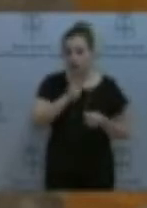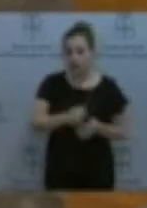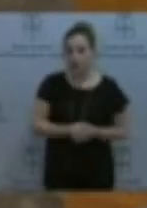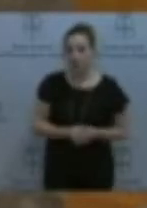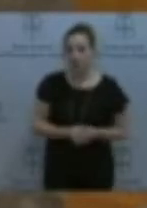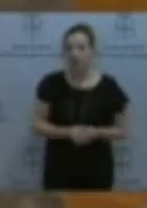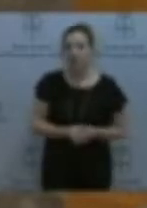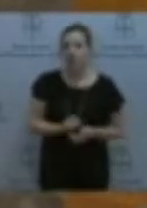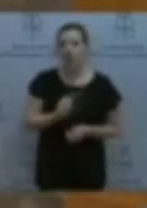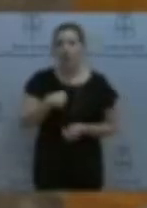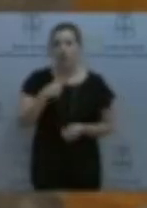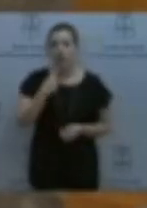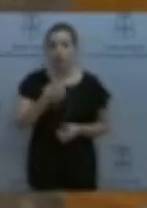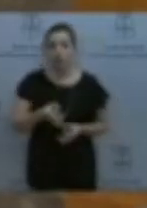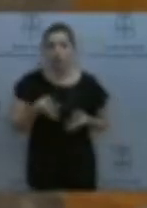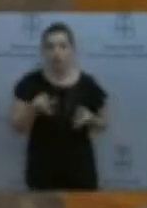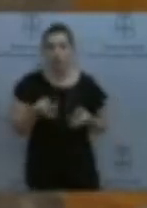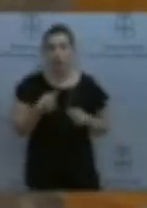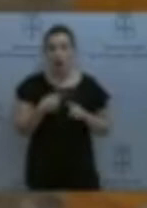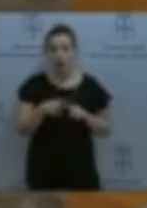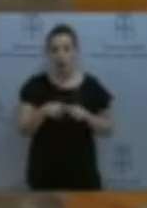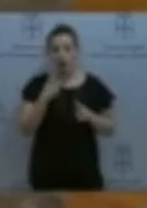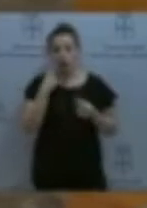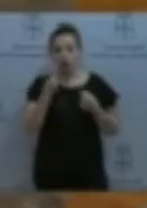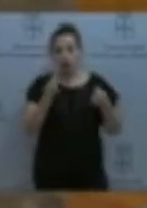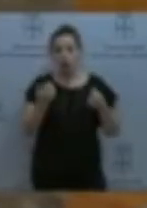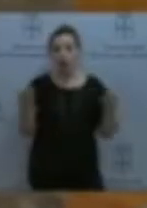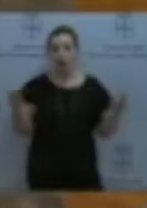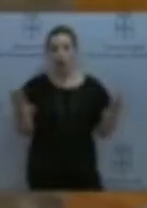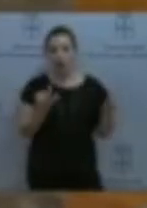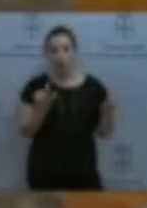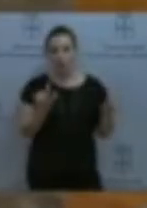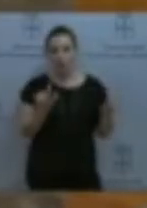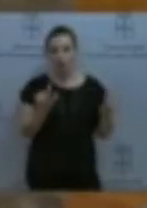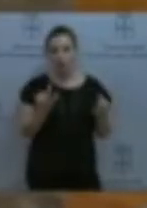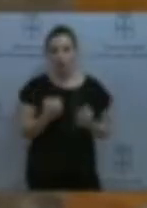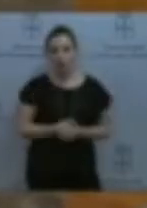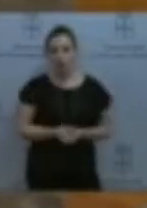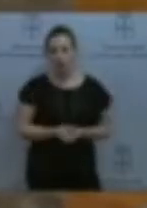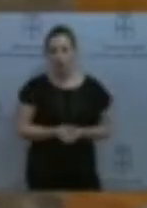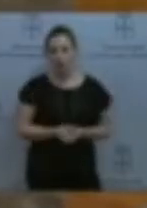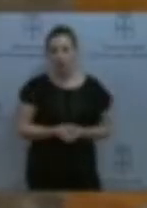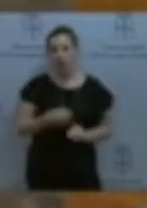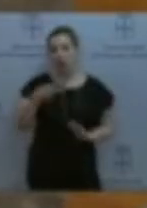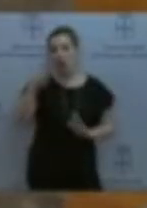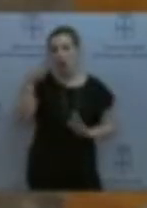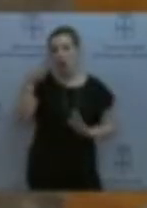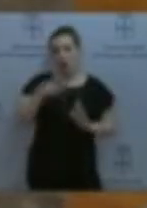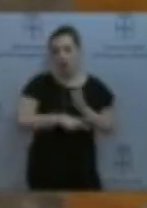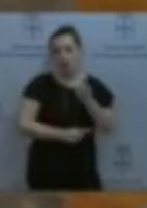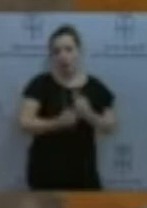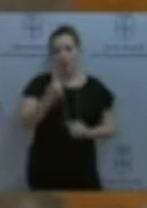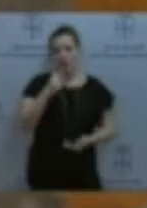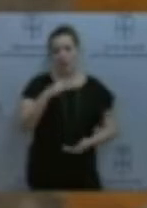control deberían de pasar por una potenciación normativa de algunas capacidades de la Comisión Nacional de los Mercados y